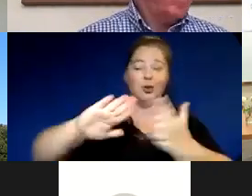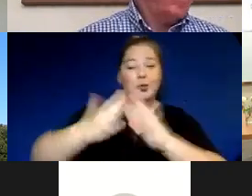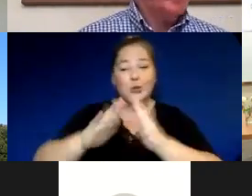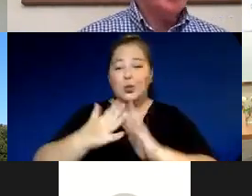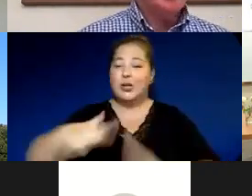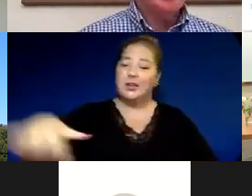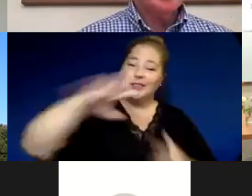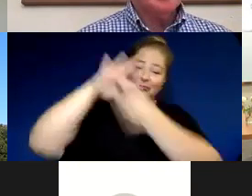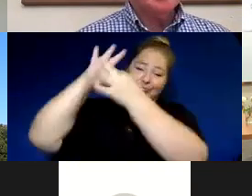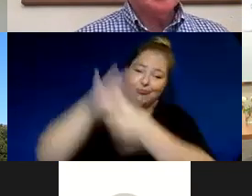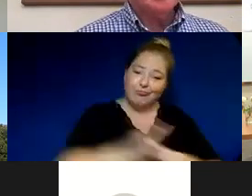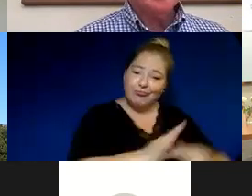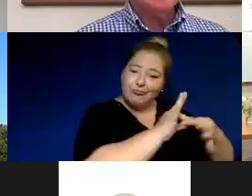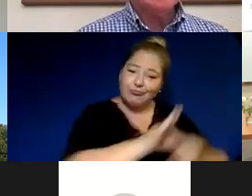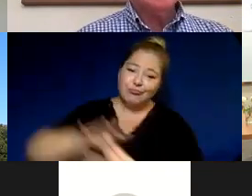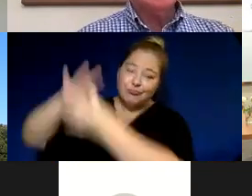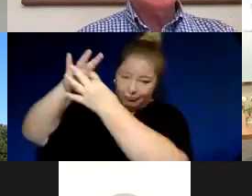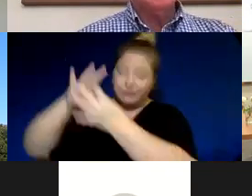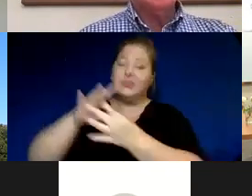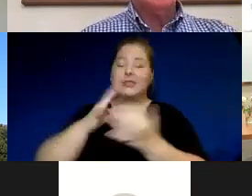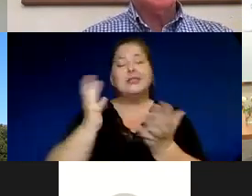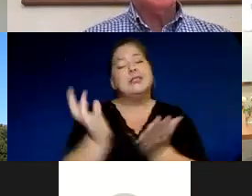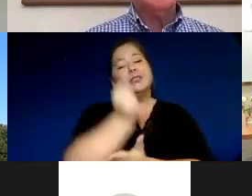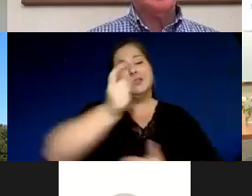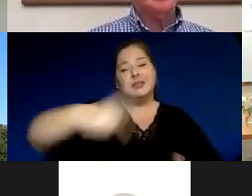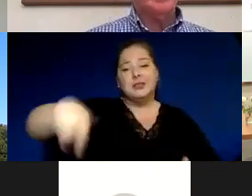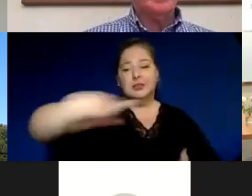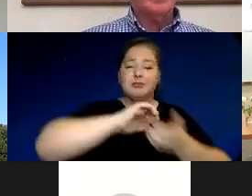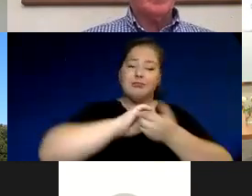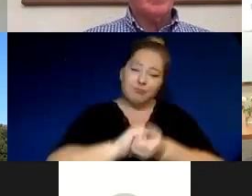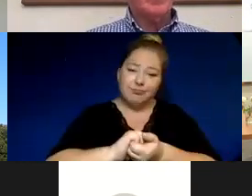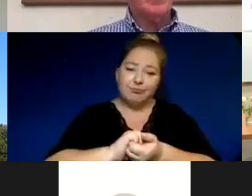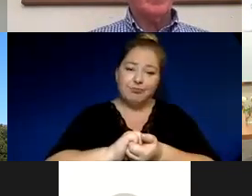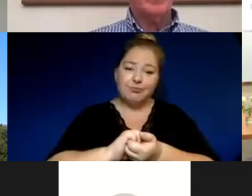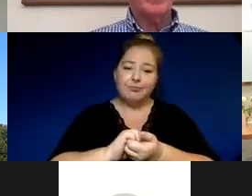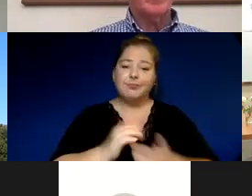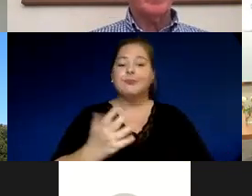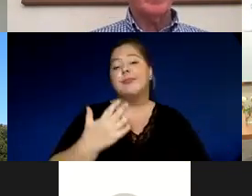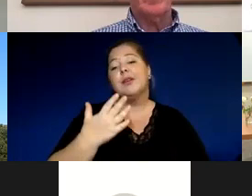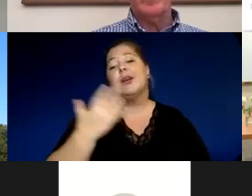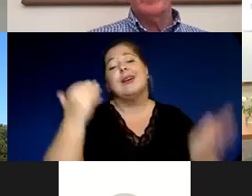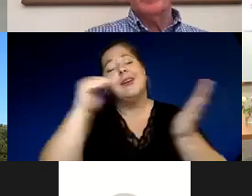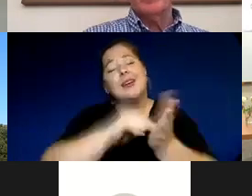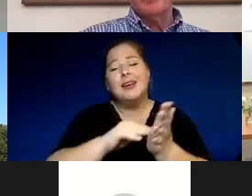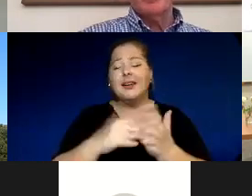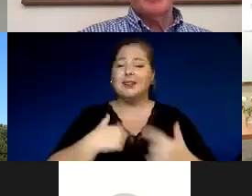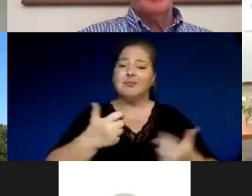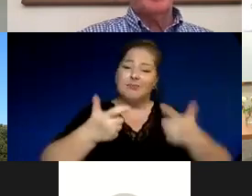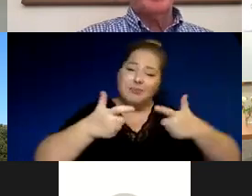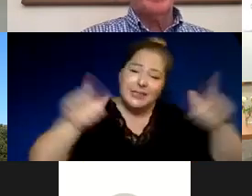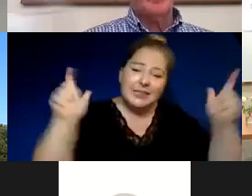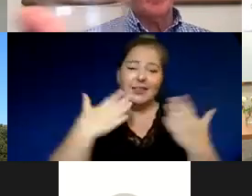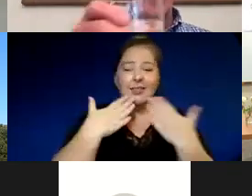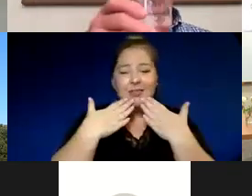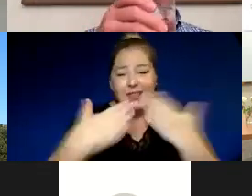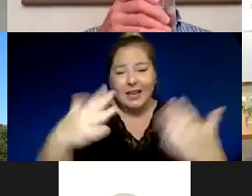web, aquí el servicio de emergencia, están brindando mucha ayuda, así que aprovechen toda la ayuda quienes están brindando y gracias a